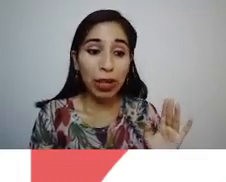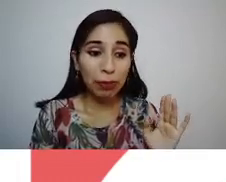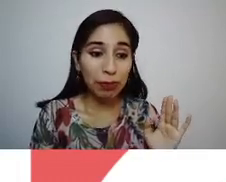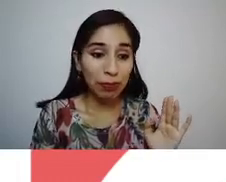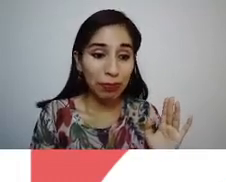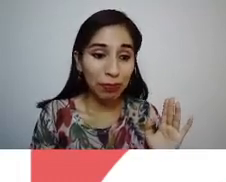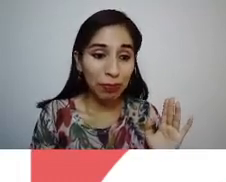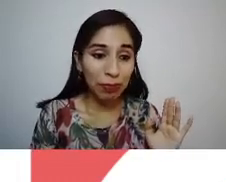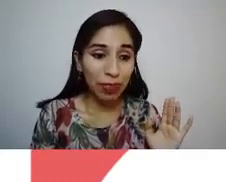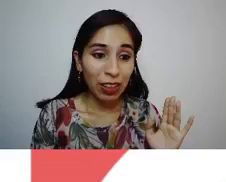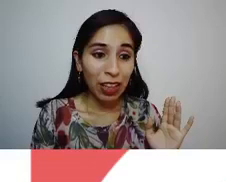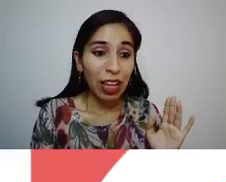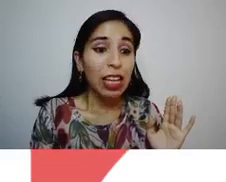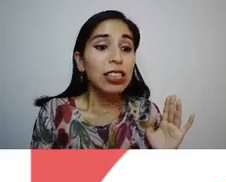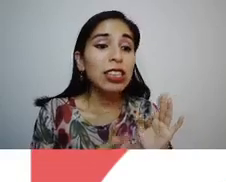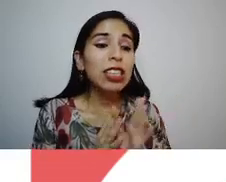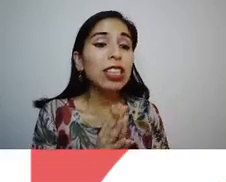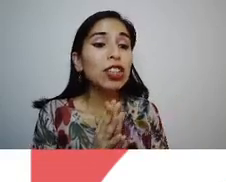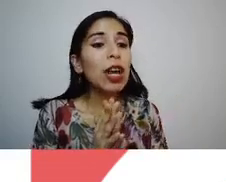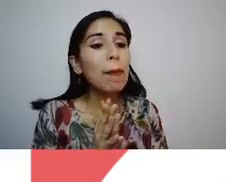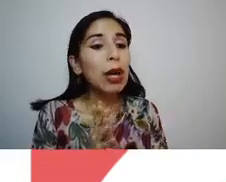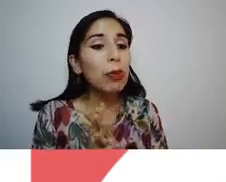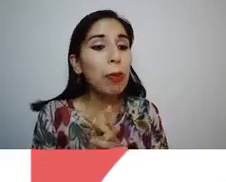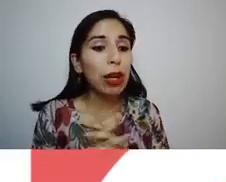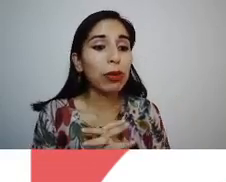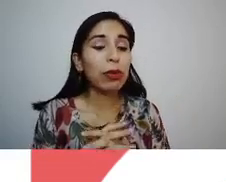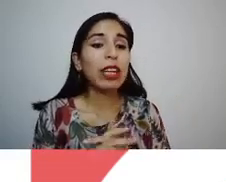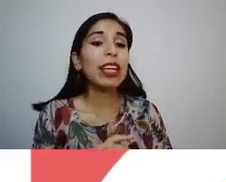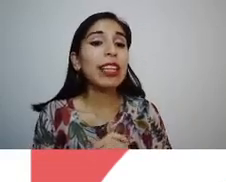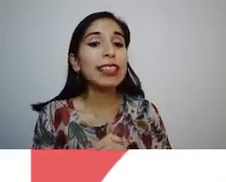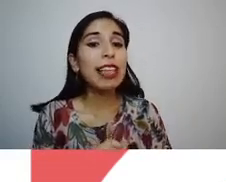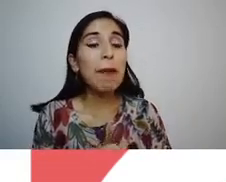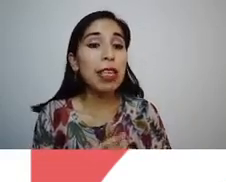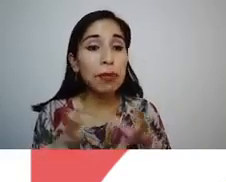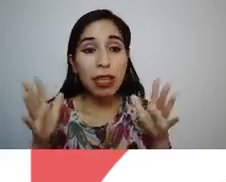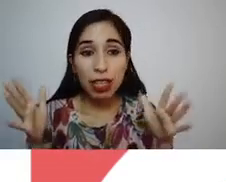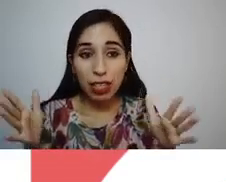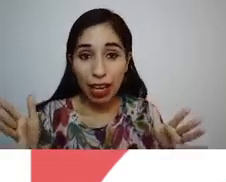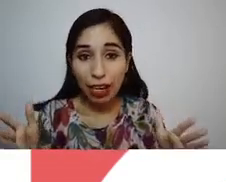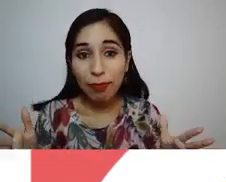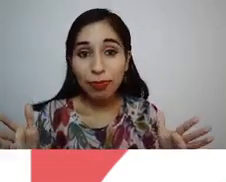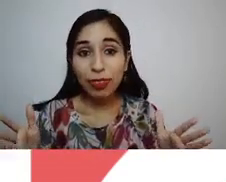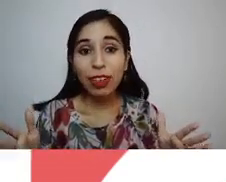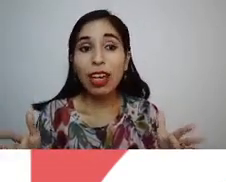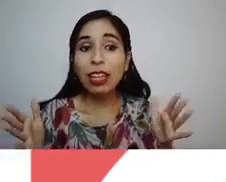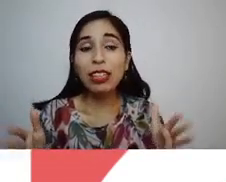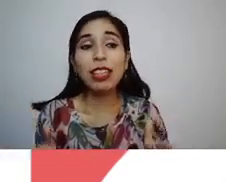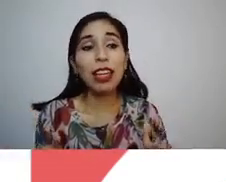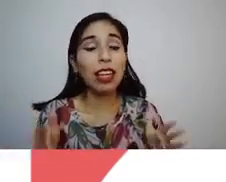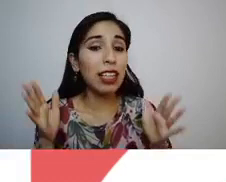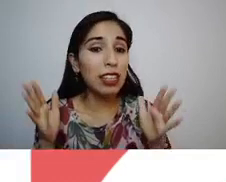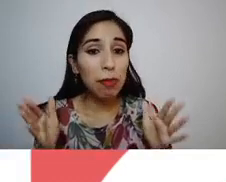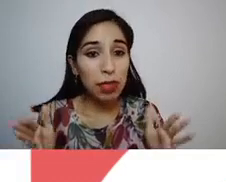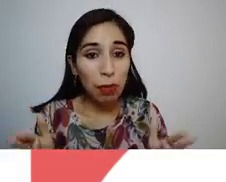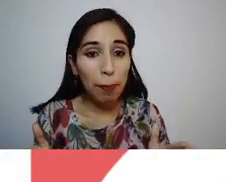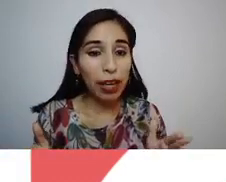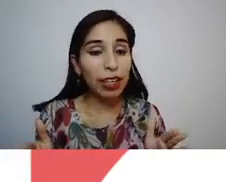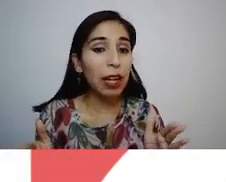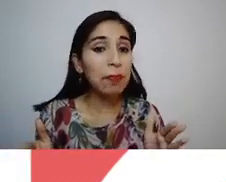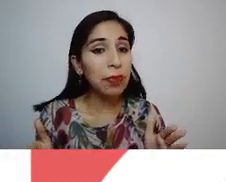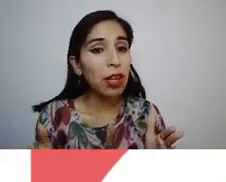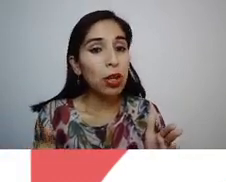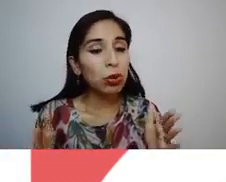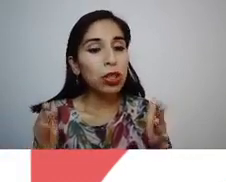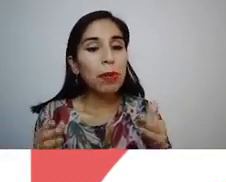continuar sí señor a amar un pargo en esta misma señal es decir en esta misma